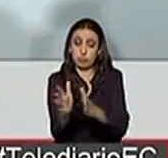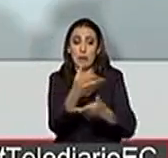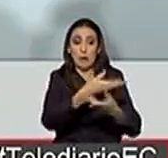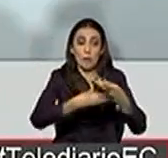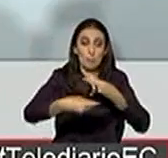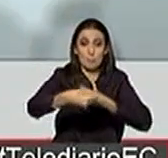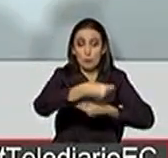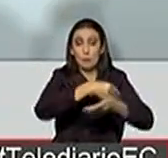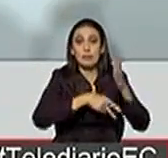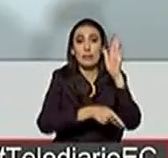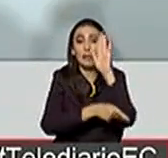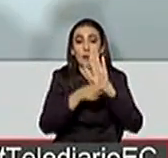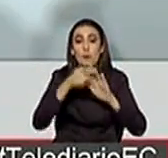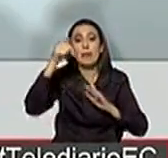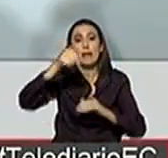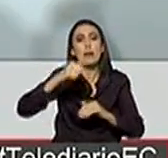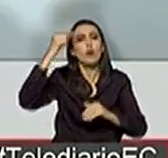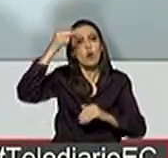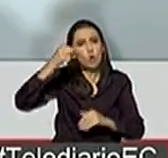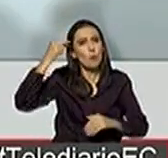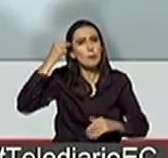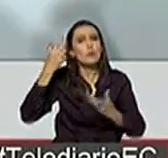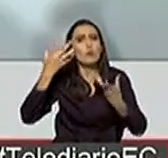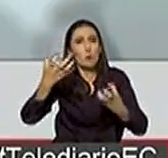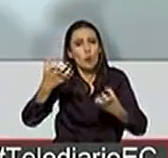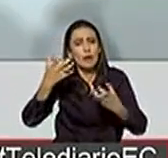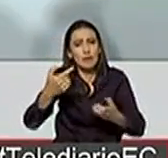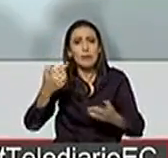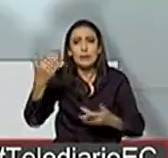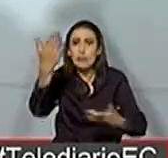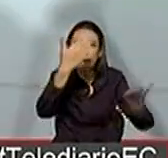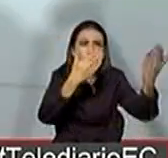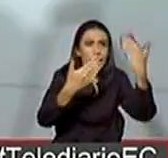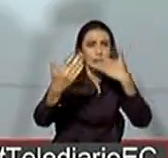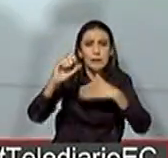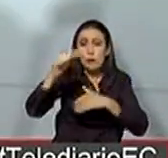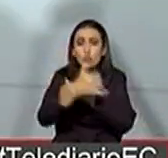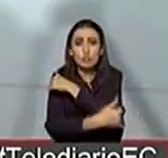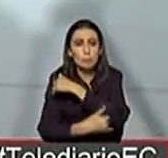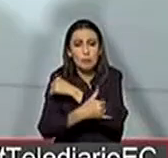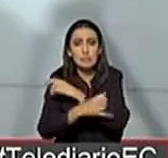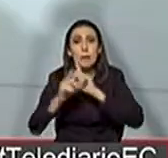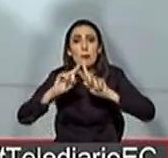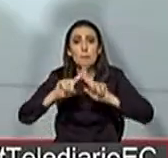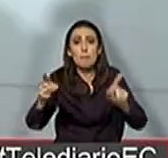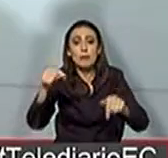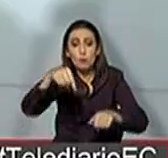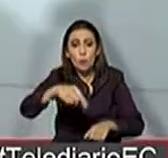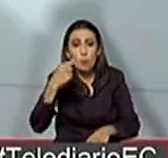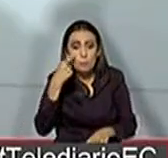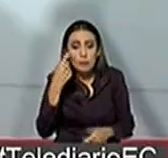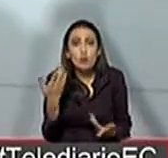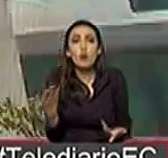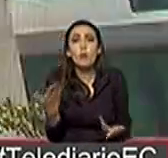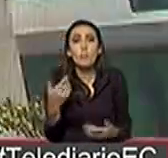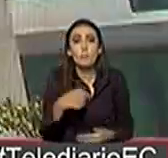petrolera este gobierno ha tratado de atraerla pero con esto quien va a venir